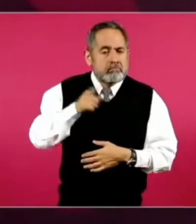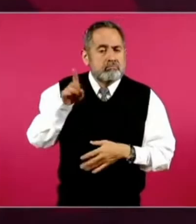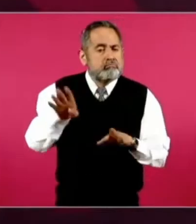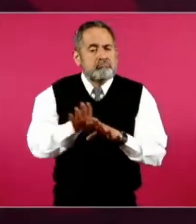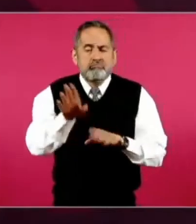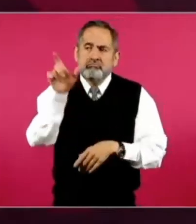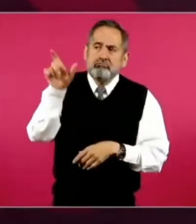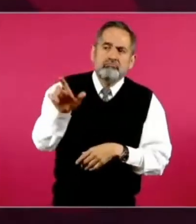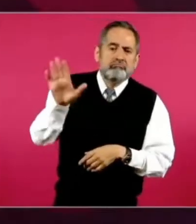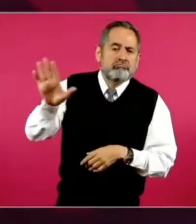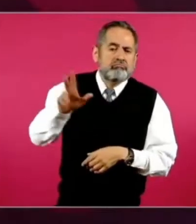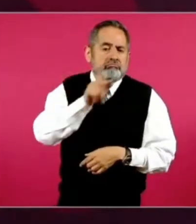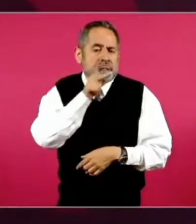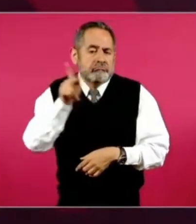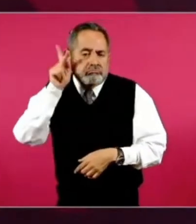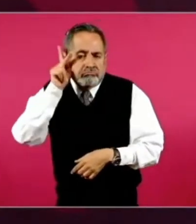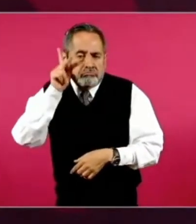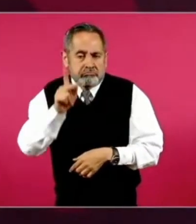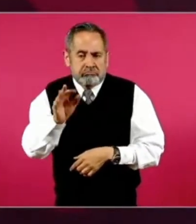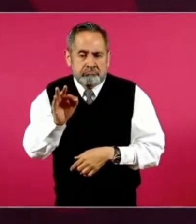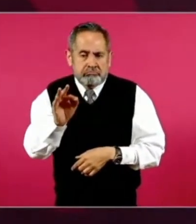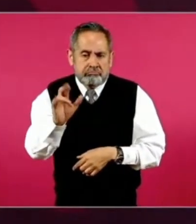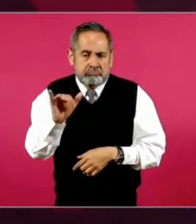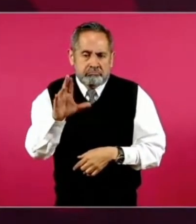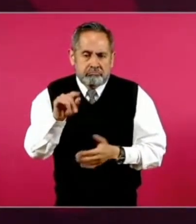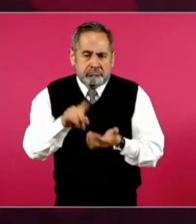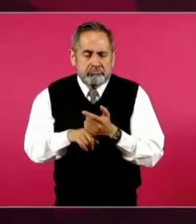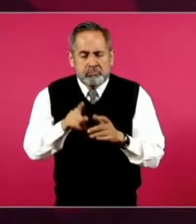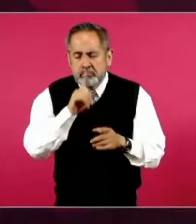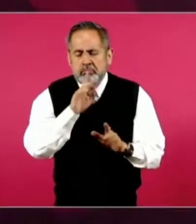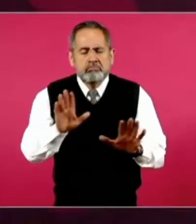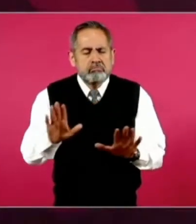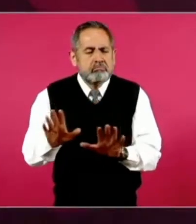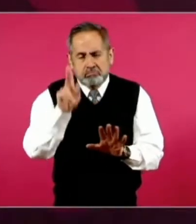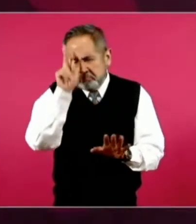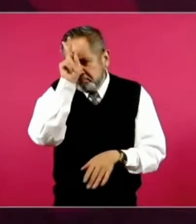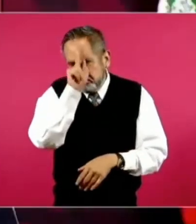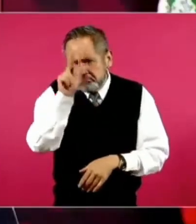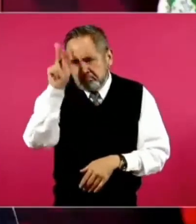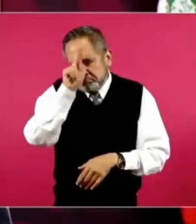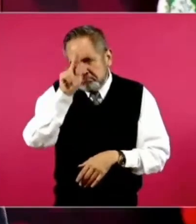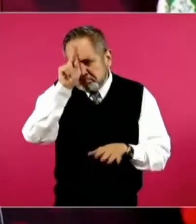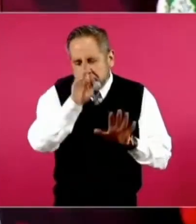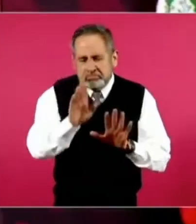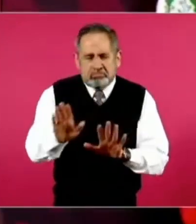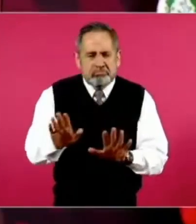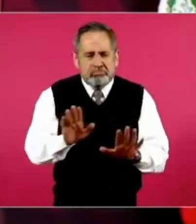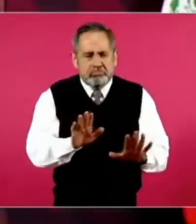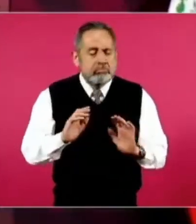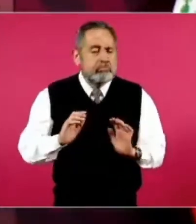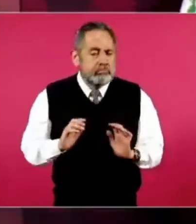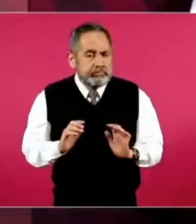Papa Francisco, muy mesurada. Entonces veo